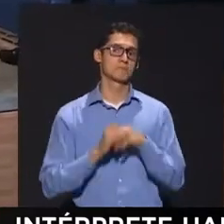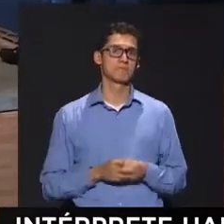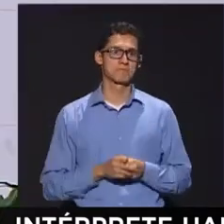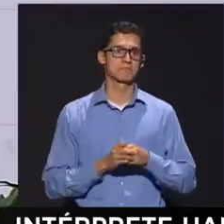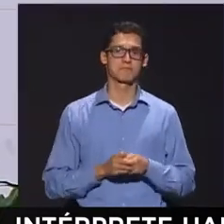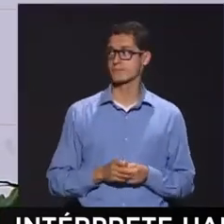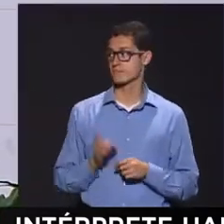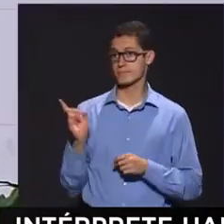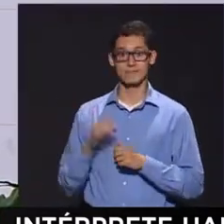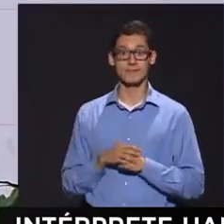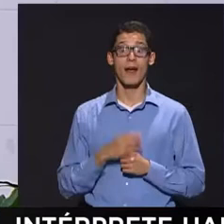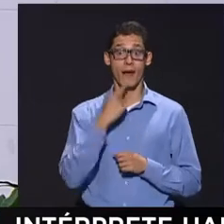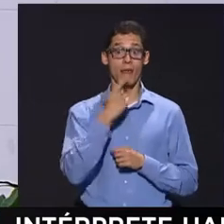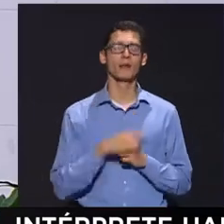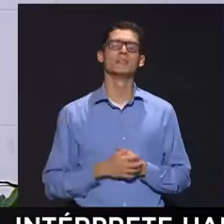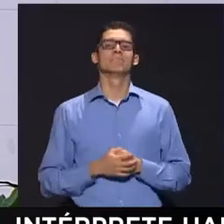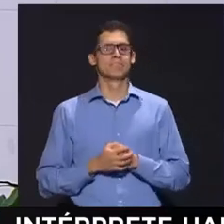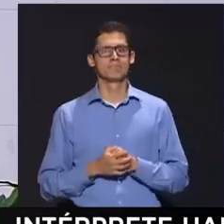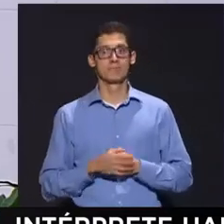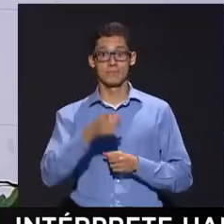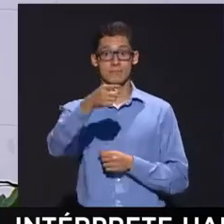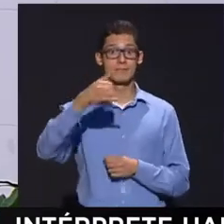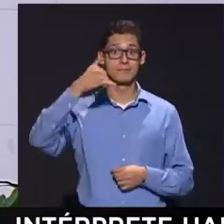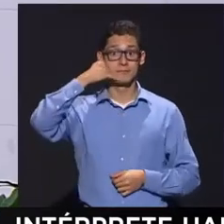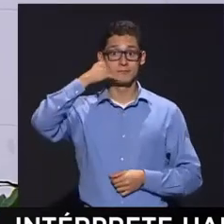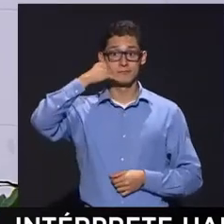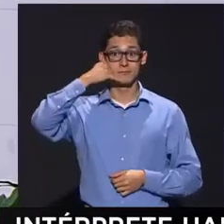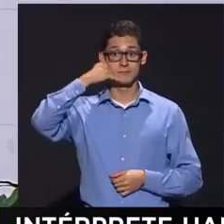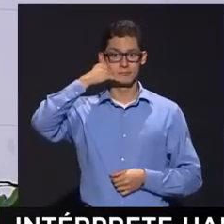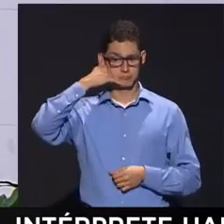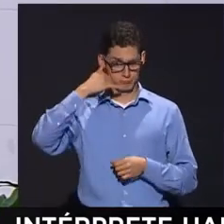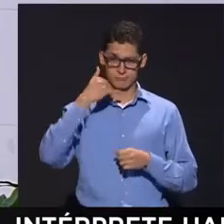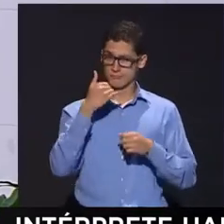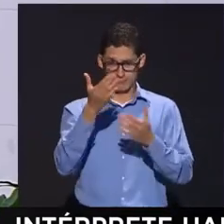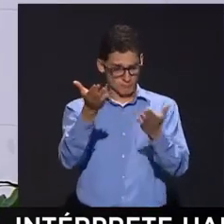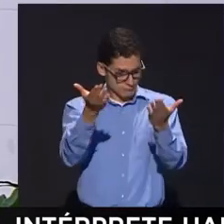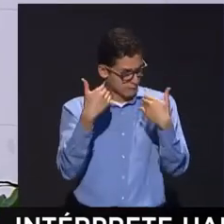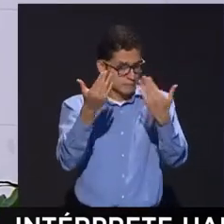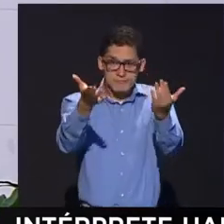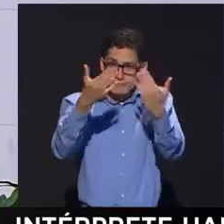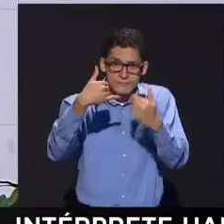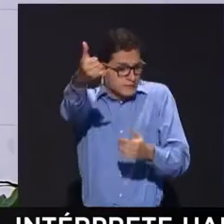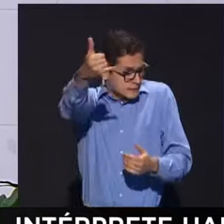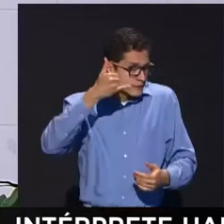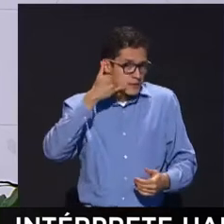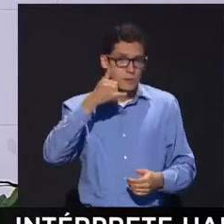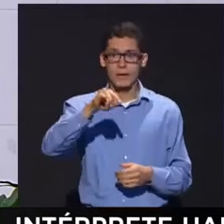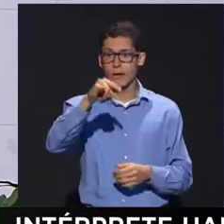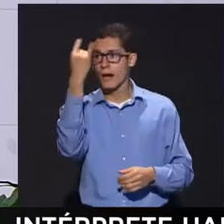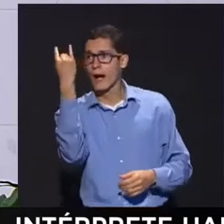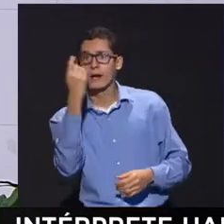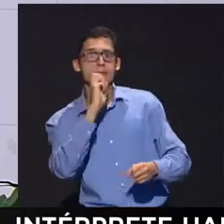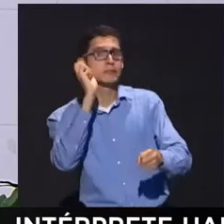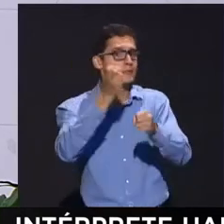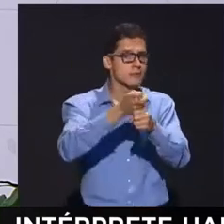que tenemos las líneas del programa Entorno Protector a la cual ustedes se pueden comunicar, pueden llamar en cualquier momento si presentan alguna dificultad. Entonces les voy